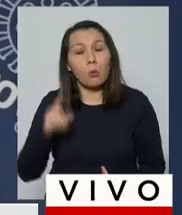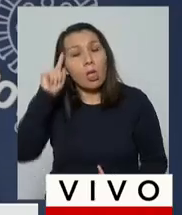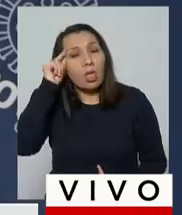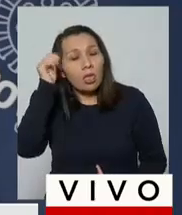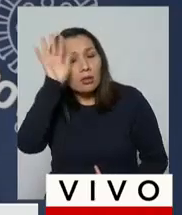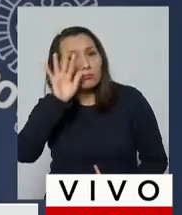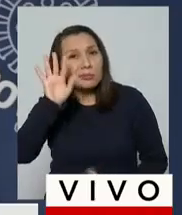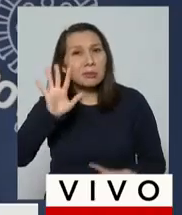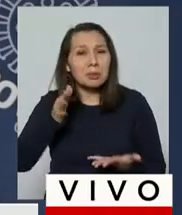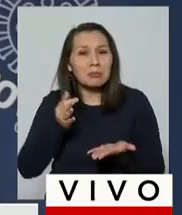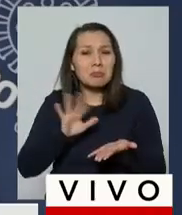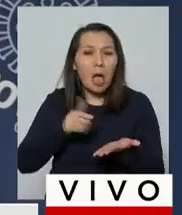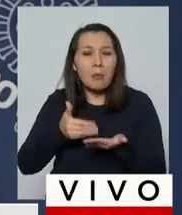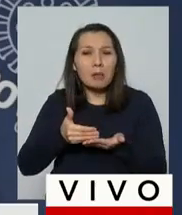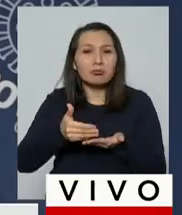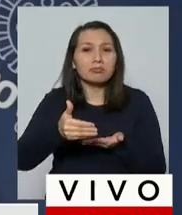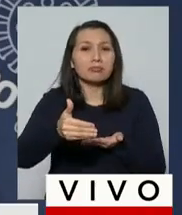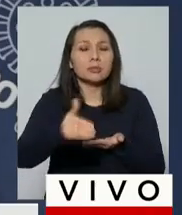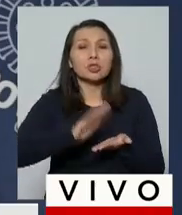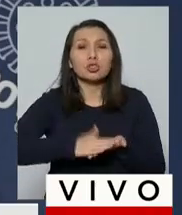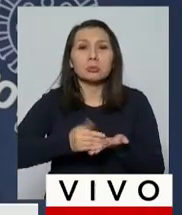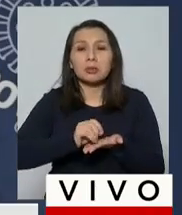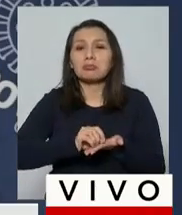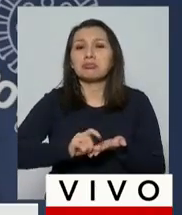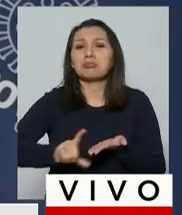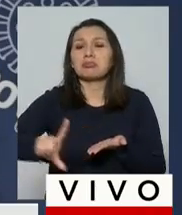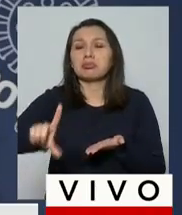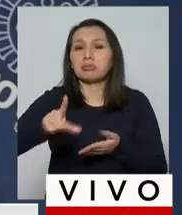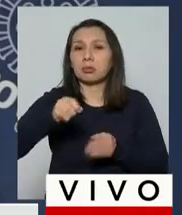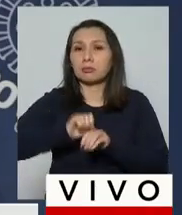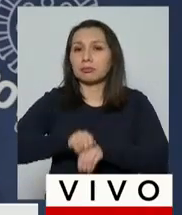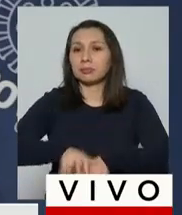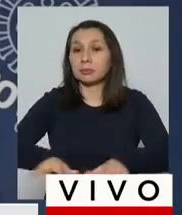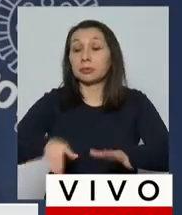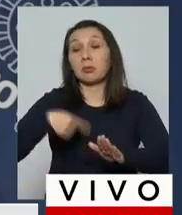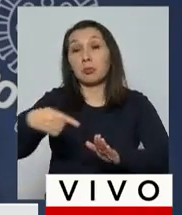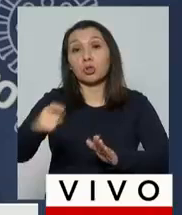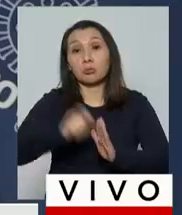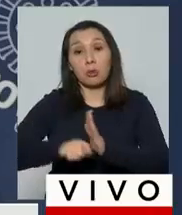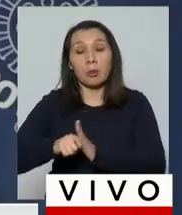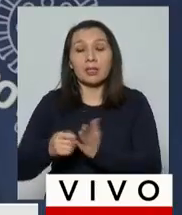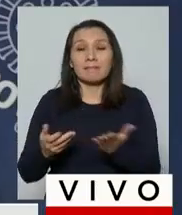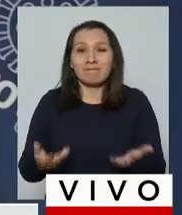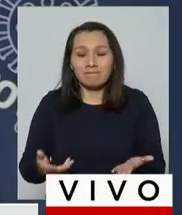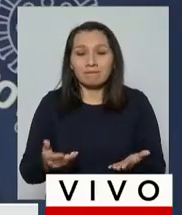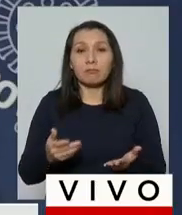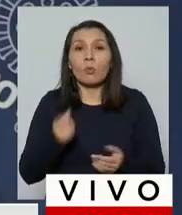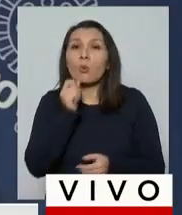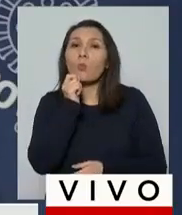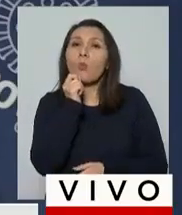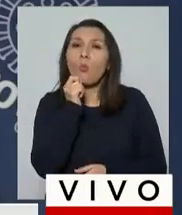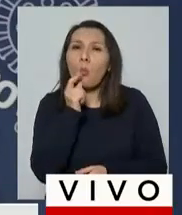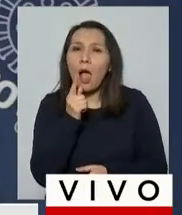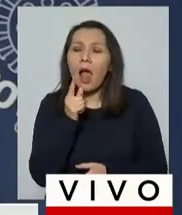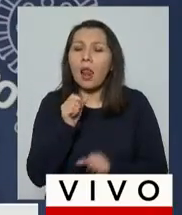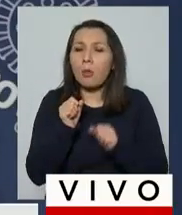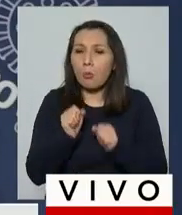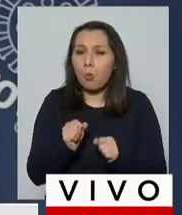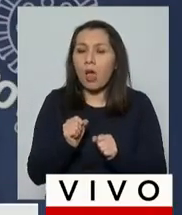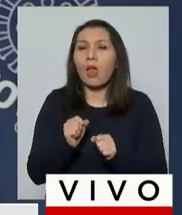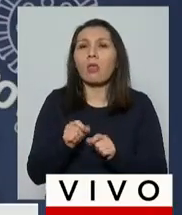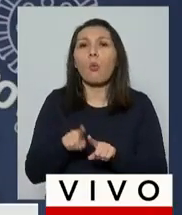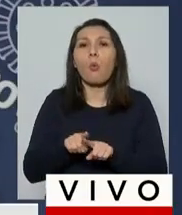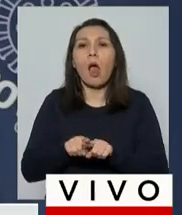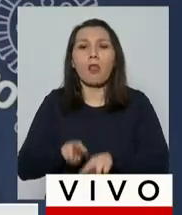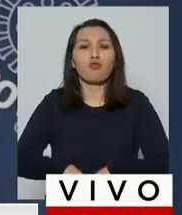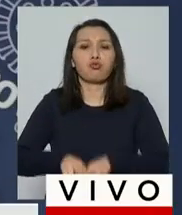idea sobre la proyección de la evolución de la pandemia en los próximos meses y, por lo tanto, cuál es el soporte